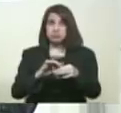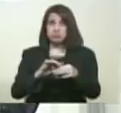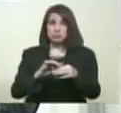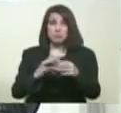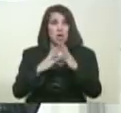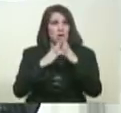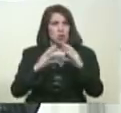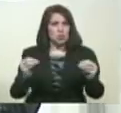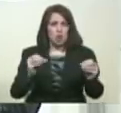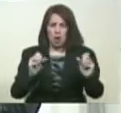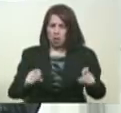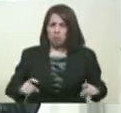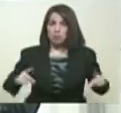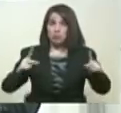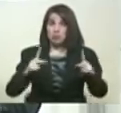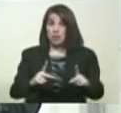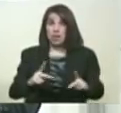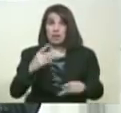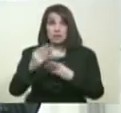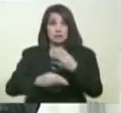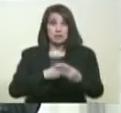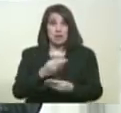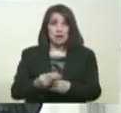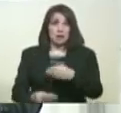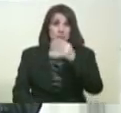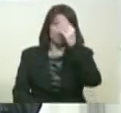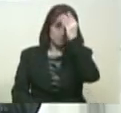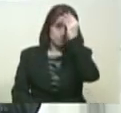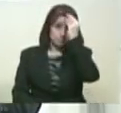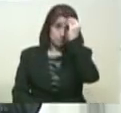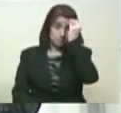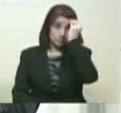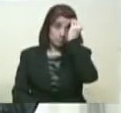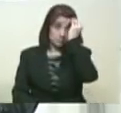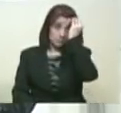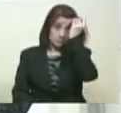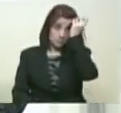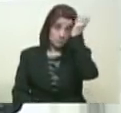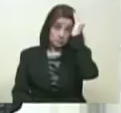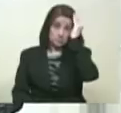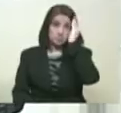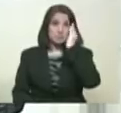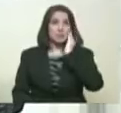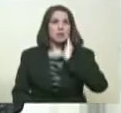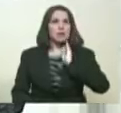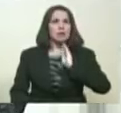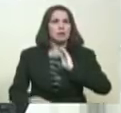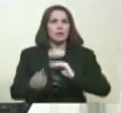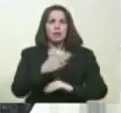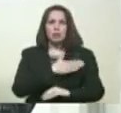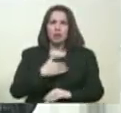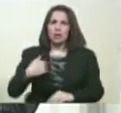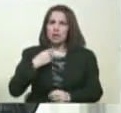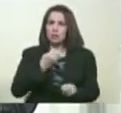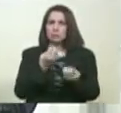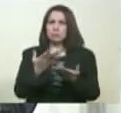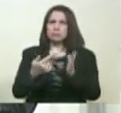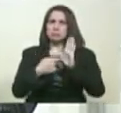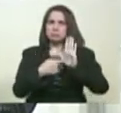las oportunidades que se presenten durante este gran evento. Lo que sí quisiera, presidente, destacar también lo